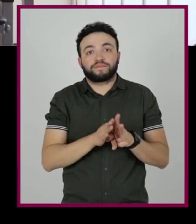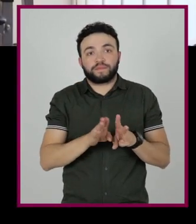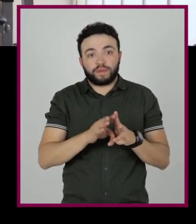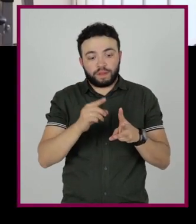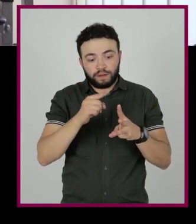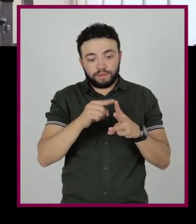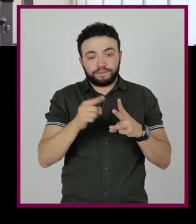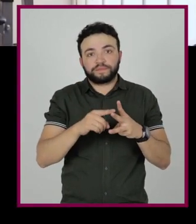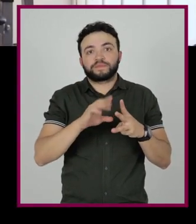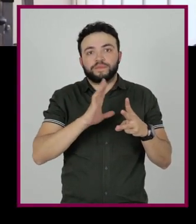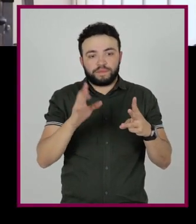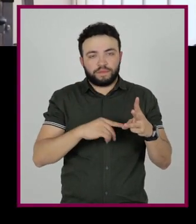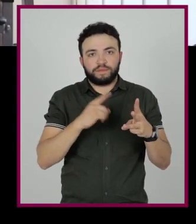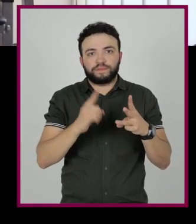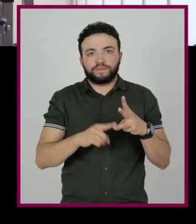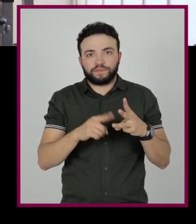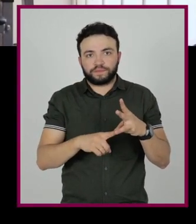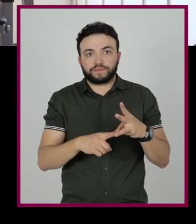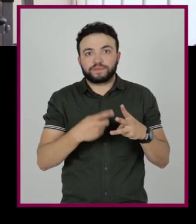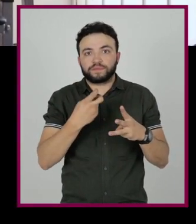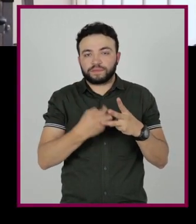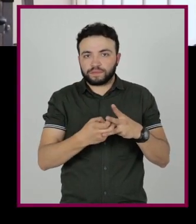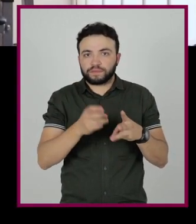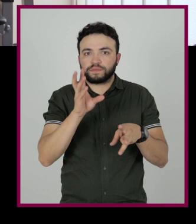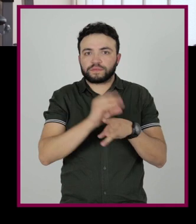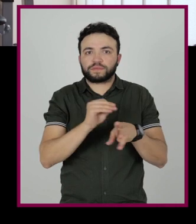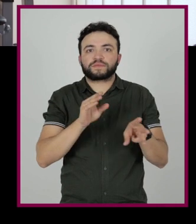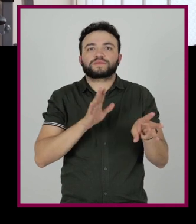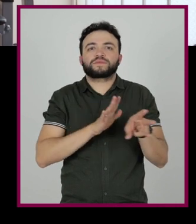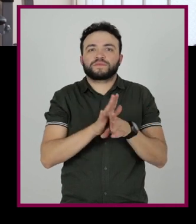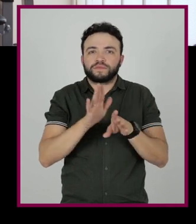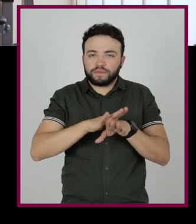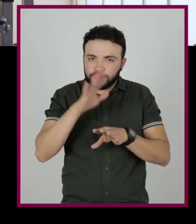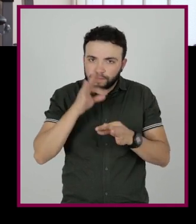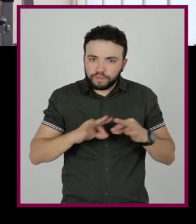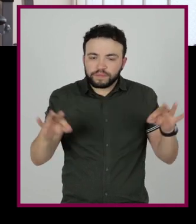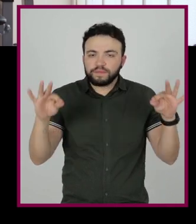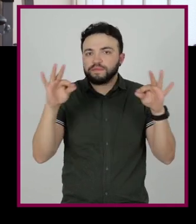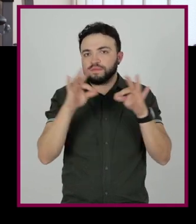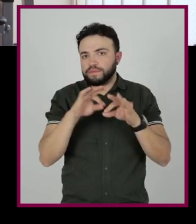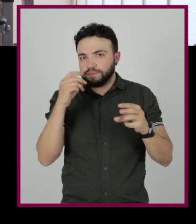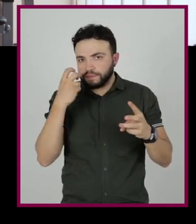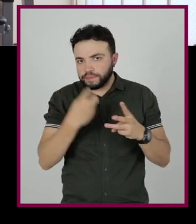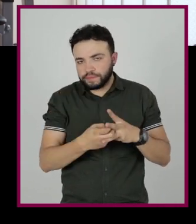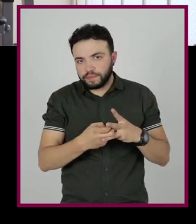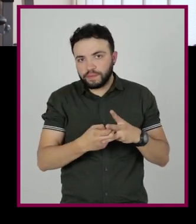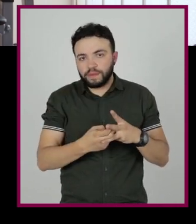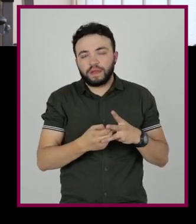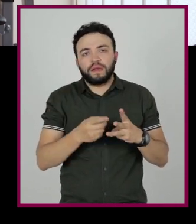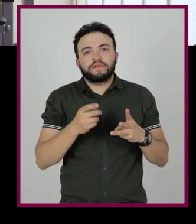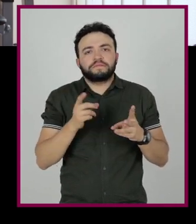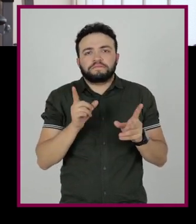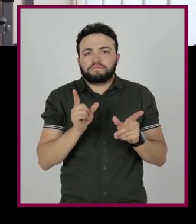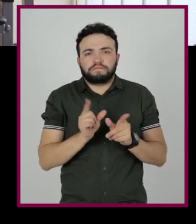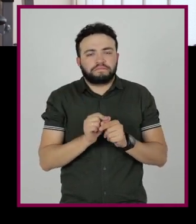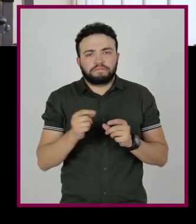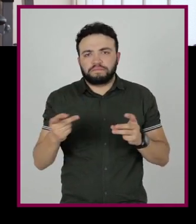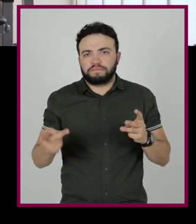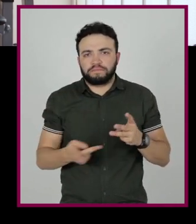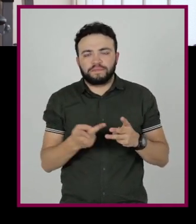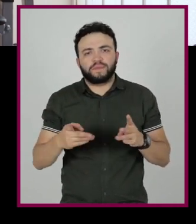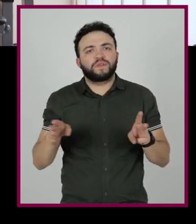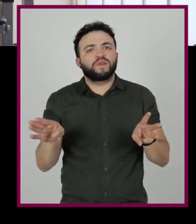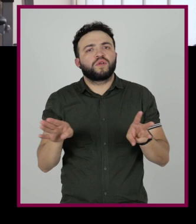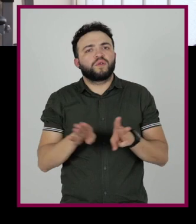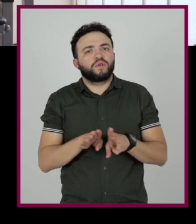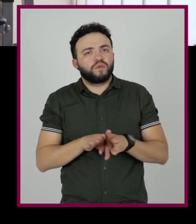de las que ya habíamos hablado. Esto también nos permite saber qué tan relevante o importante es, solo con simples preguntas del